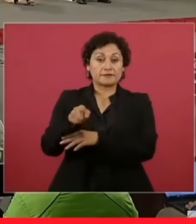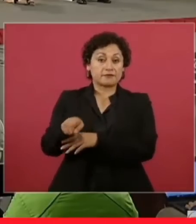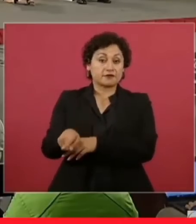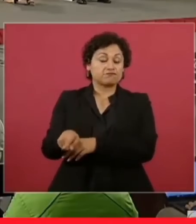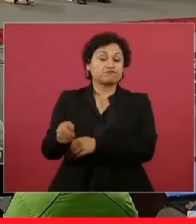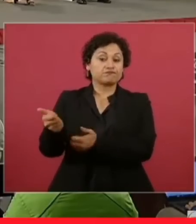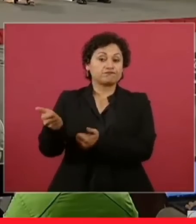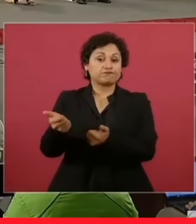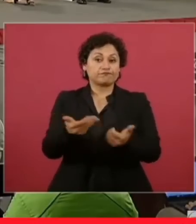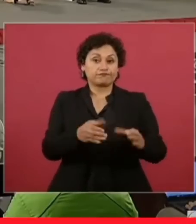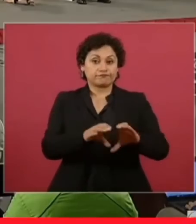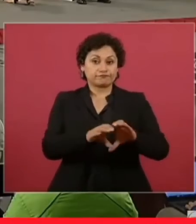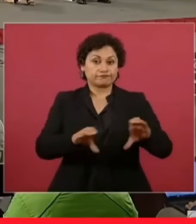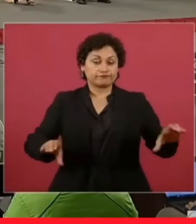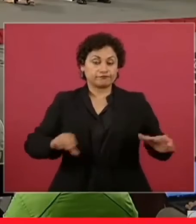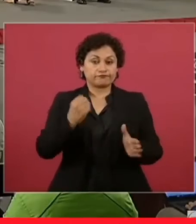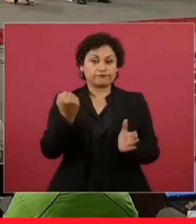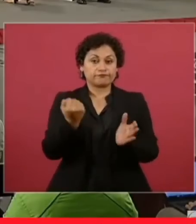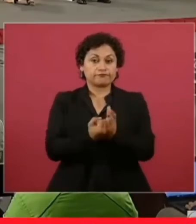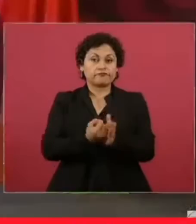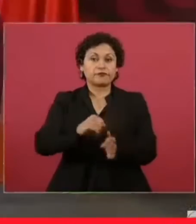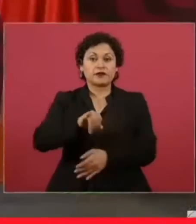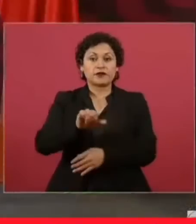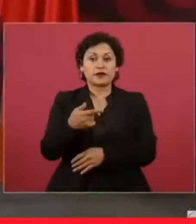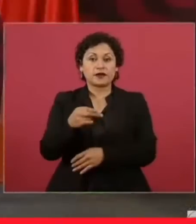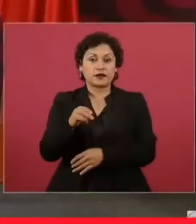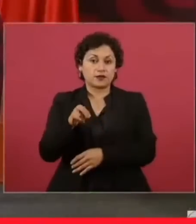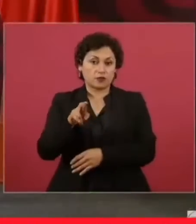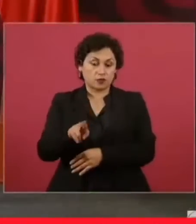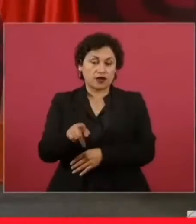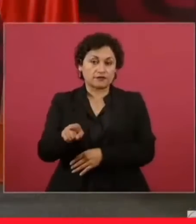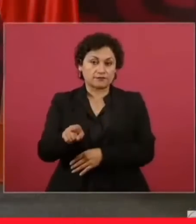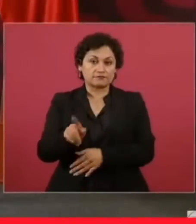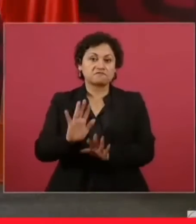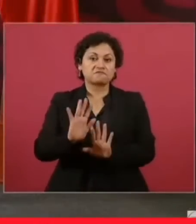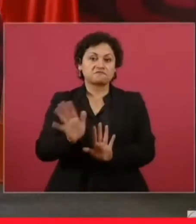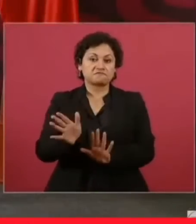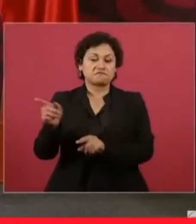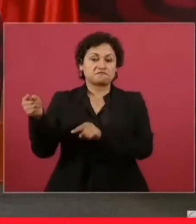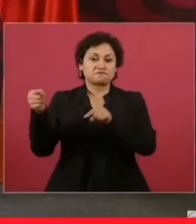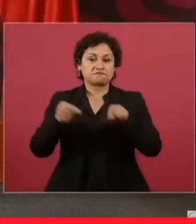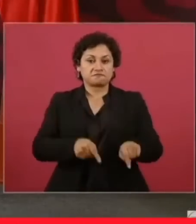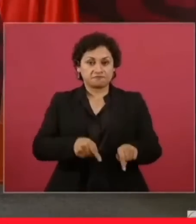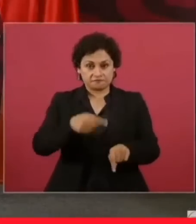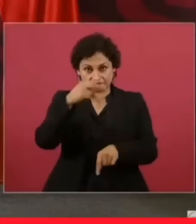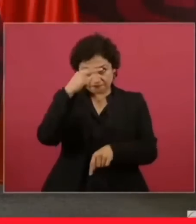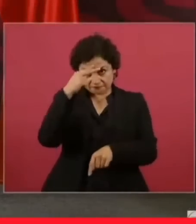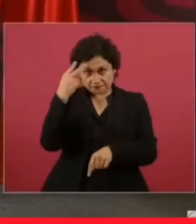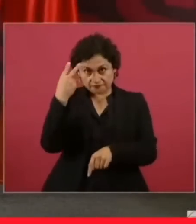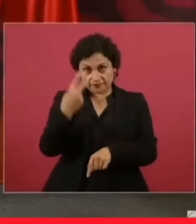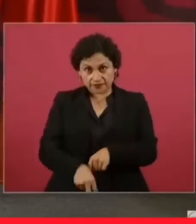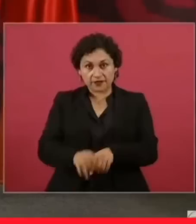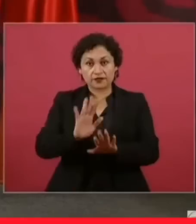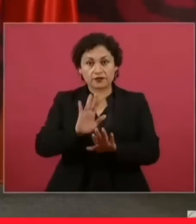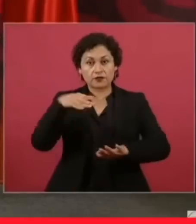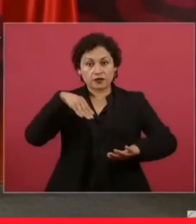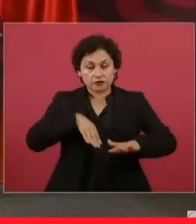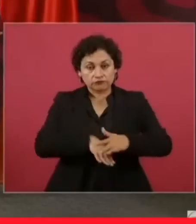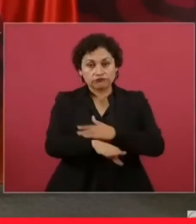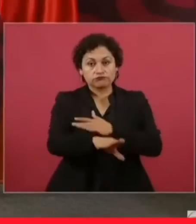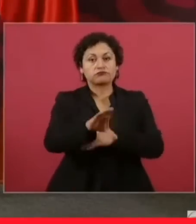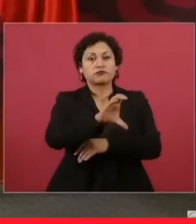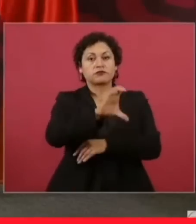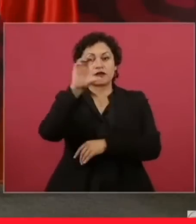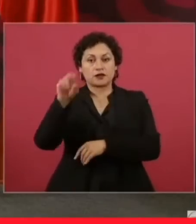el primer jaguar rodante con el corazón de México, ya está en casa y llegó al taller y la cochera de Cancún después